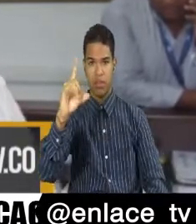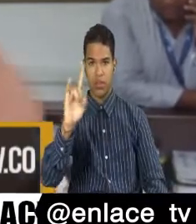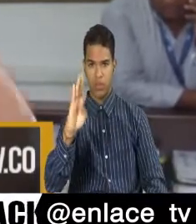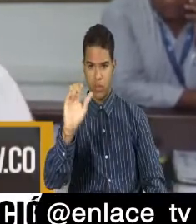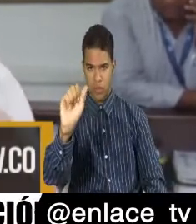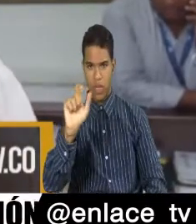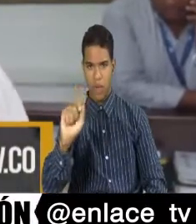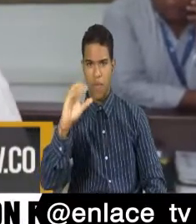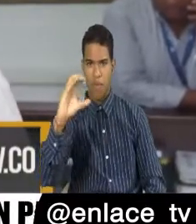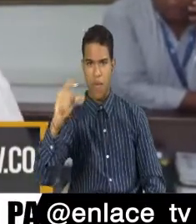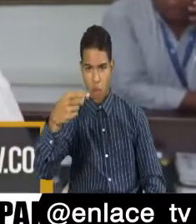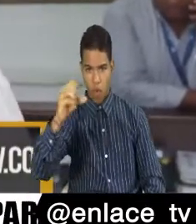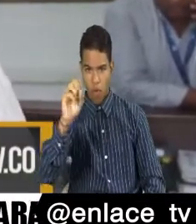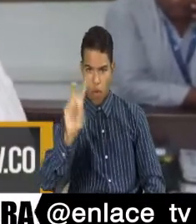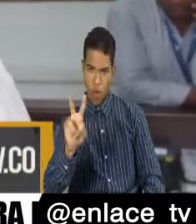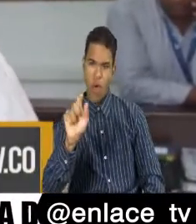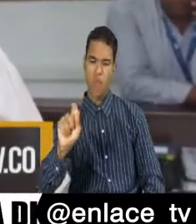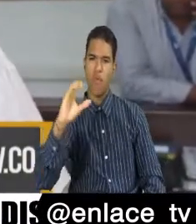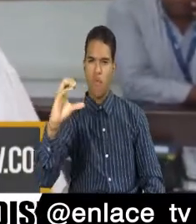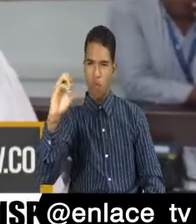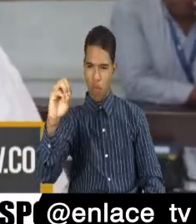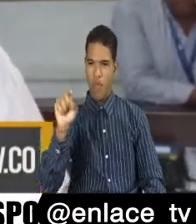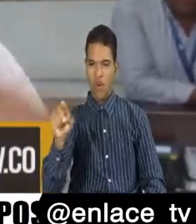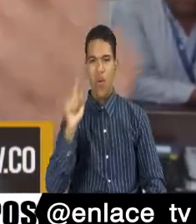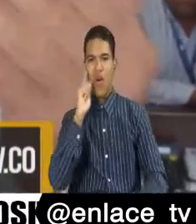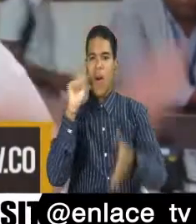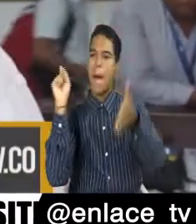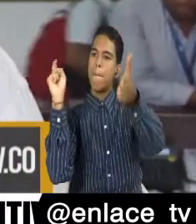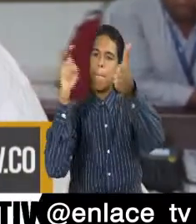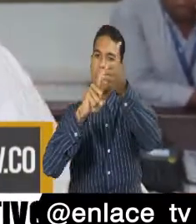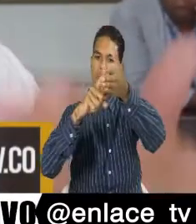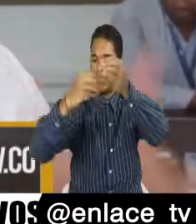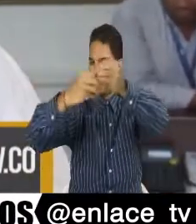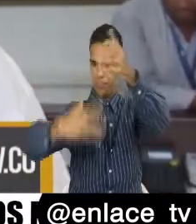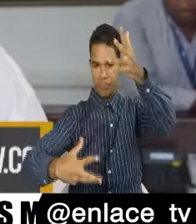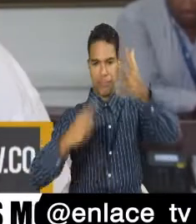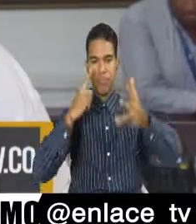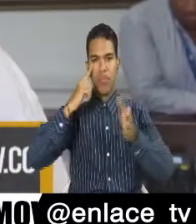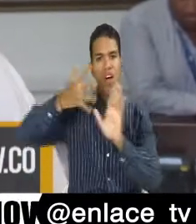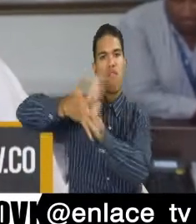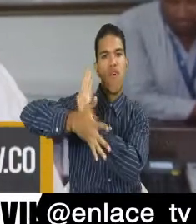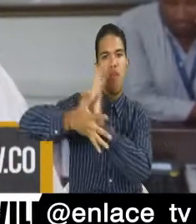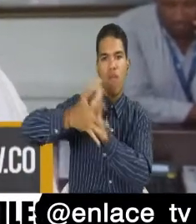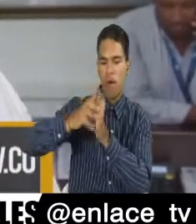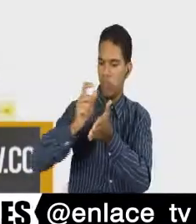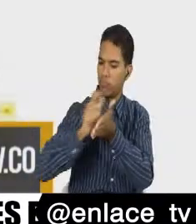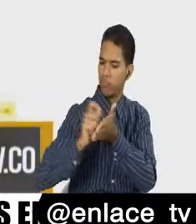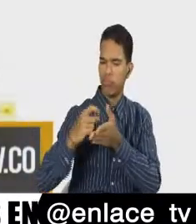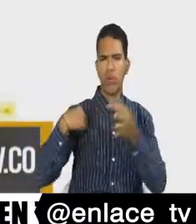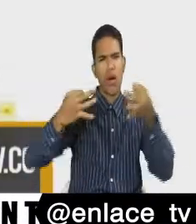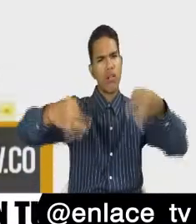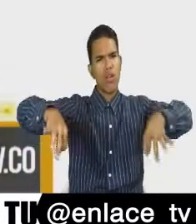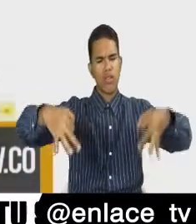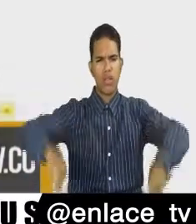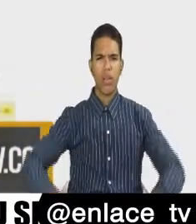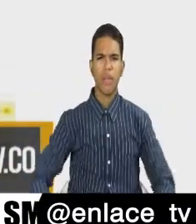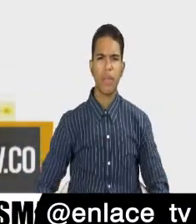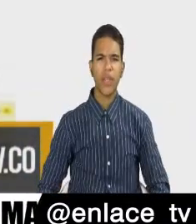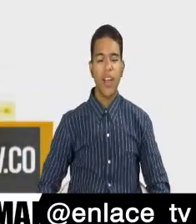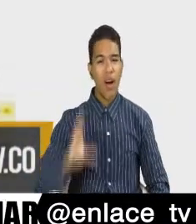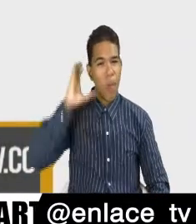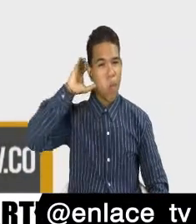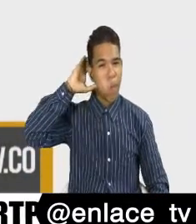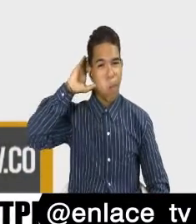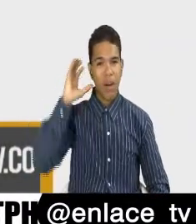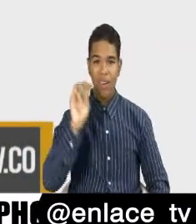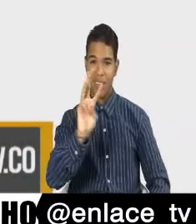www.eduba.gov.co. Le da link en Ciudadela Centenario y ahí le sale el formulario y lo puede llenar, que es muy sencillo. Hasta el momento, desde el pasado 3